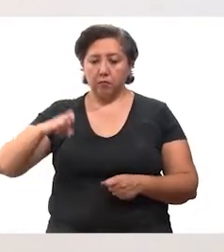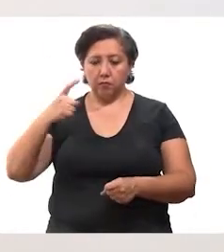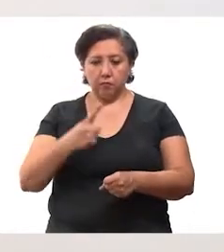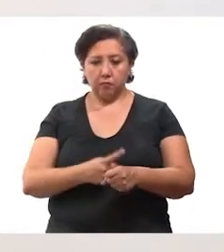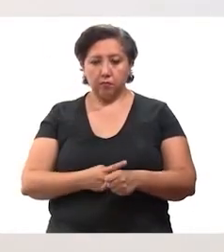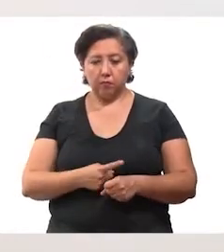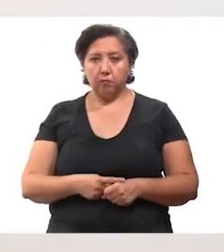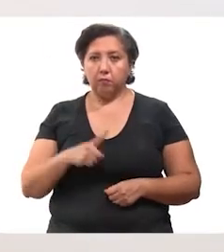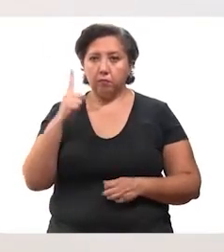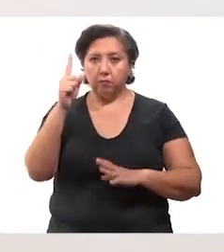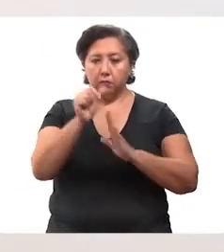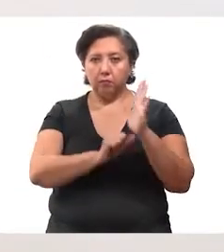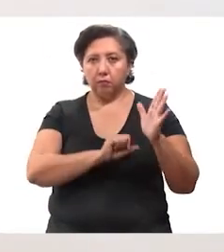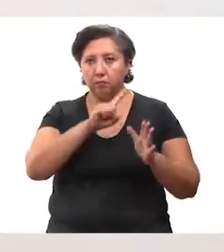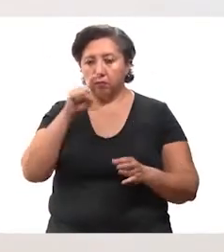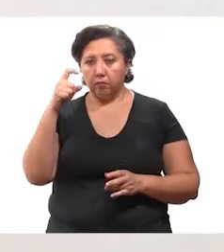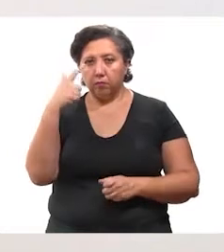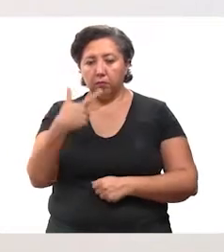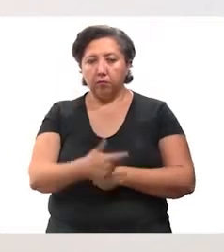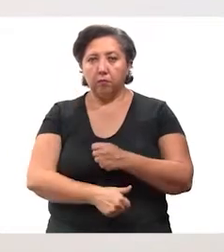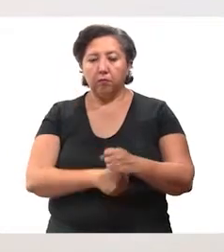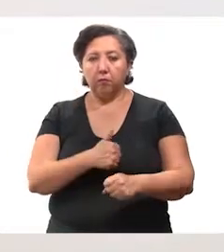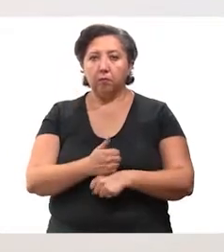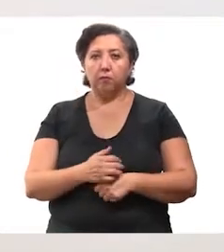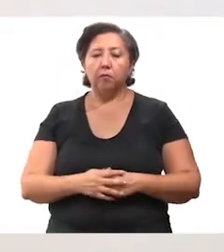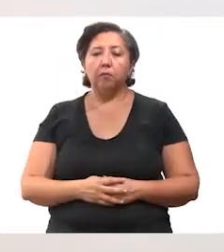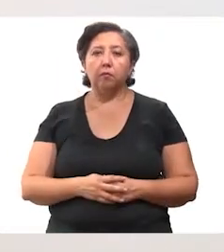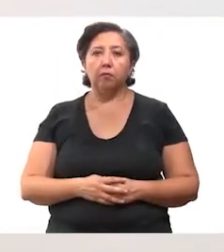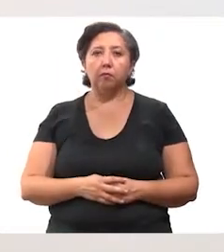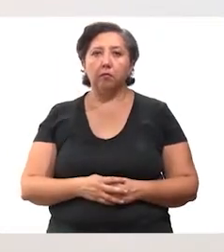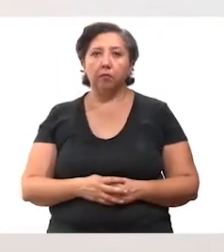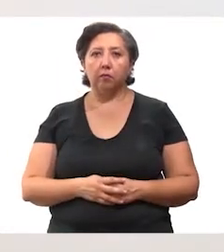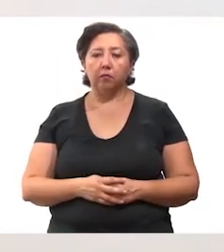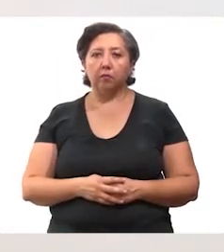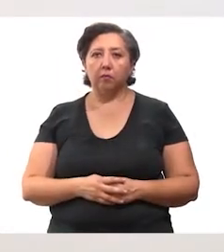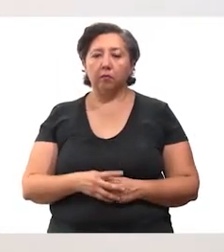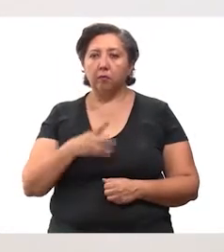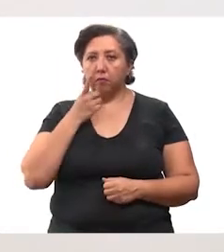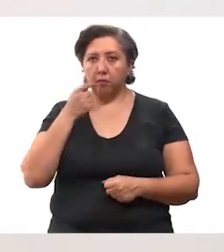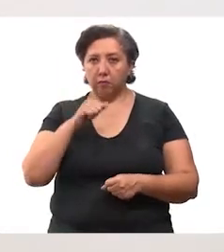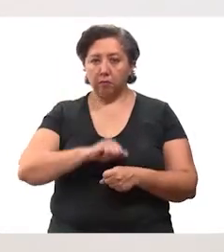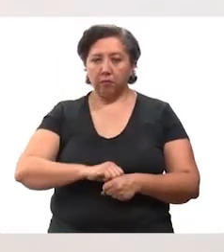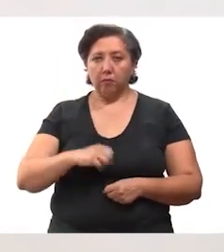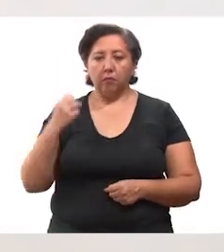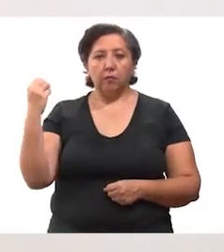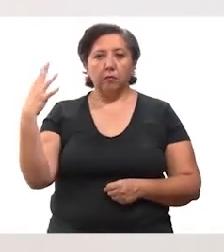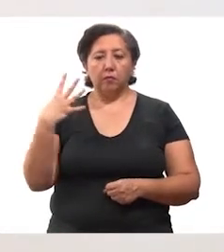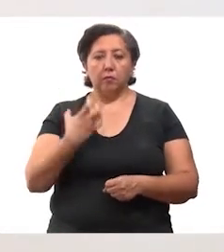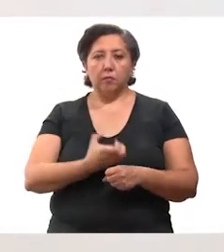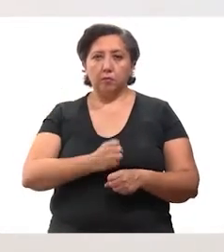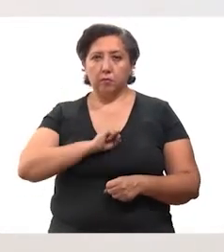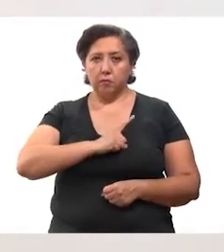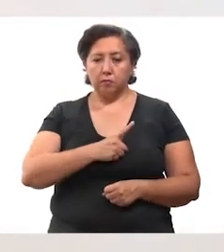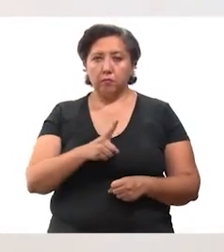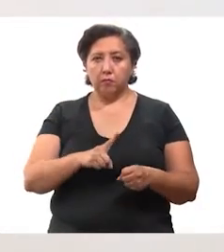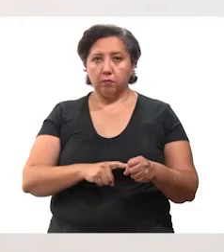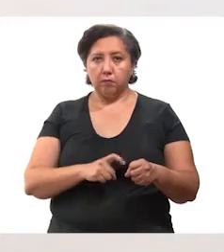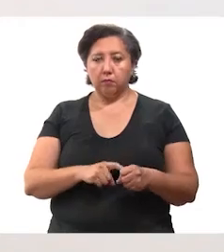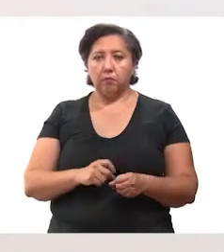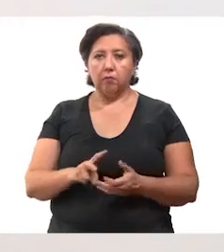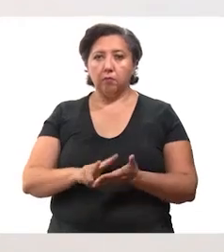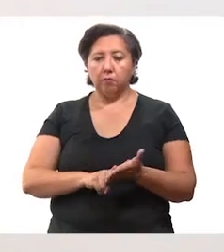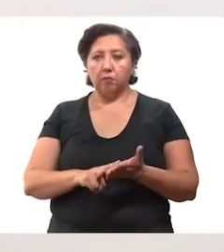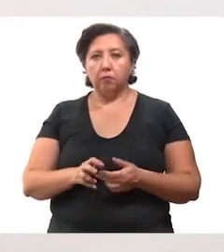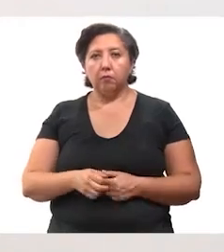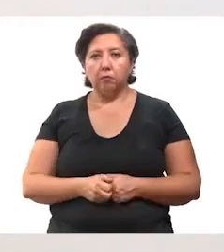rango de edad de los casos es de 1 mes a 107 años. Los indicadores semanales del Semáforo Estatal de Salud